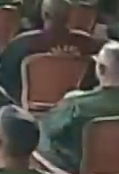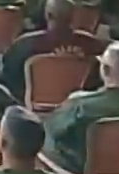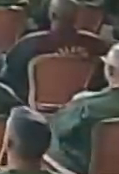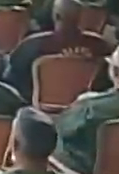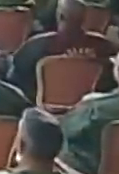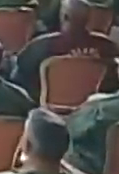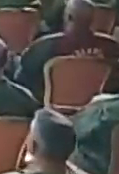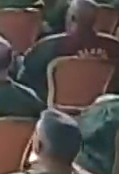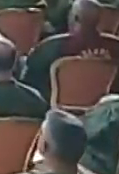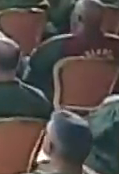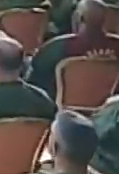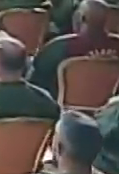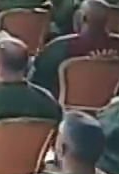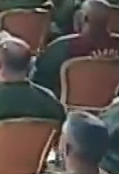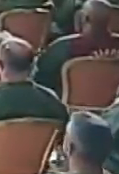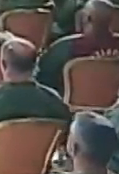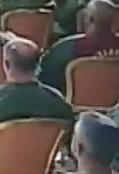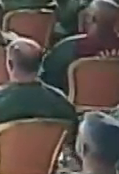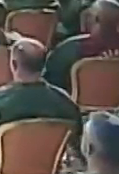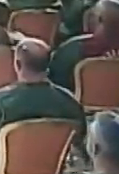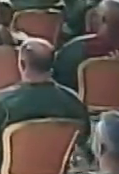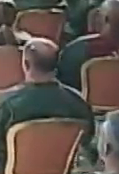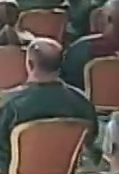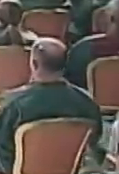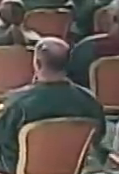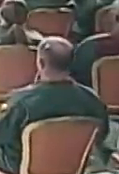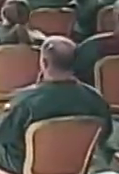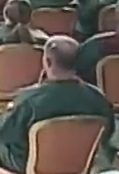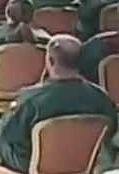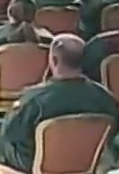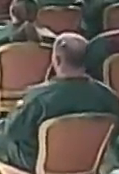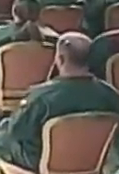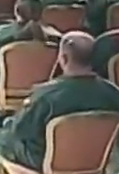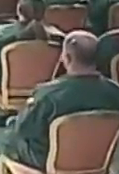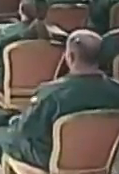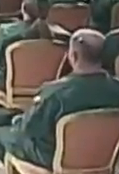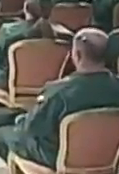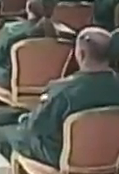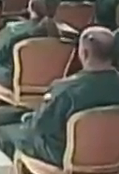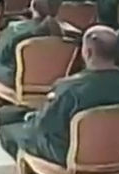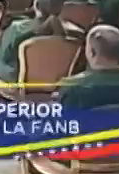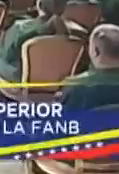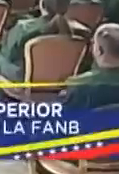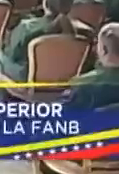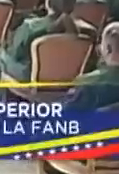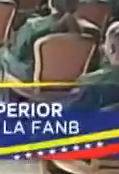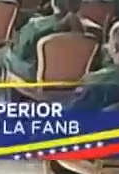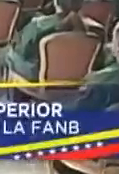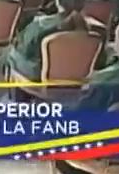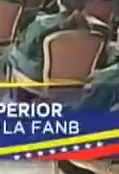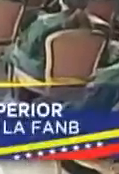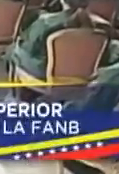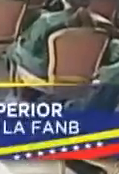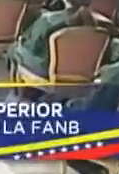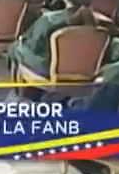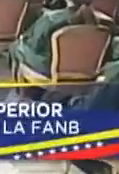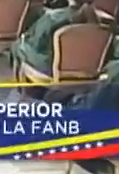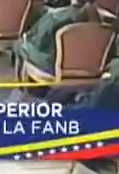los hermosos espacios de la Academia Militar de la Guardia Nacional